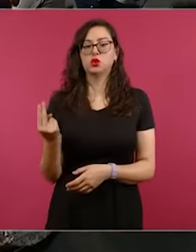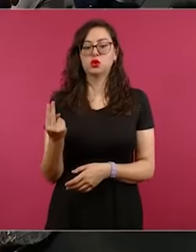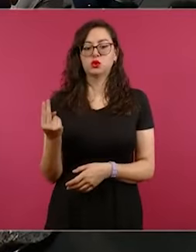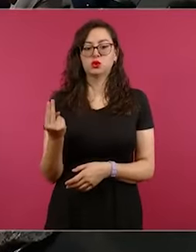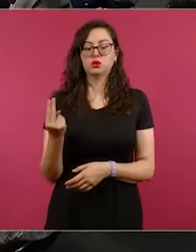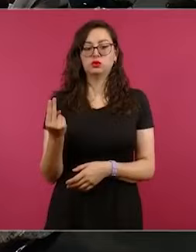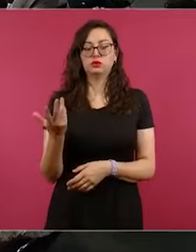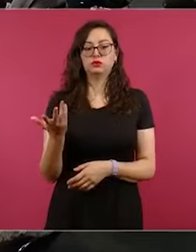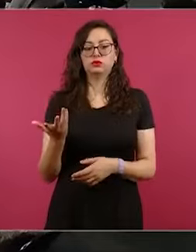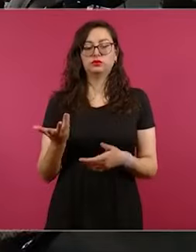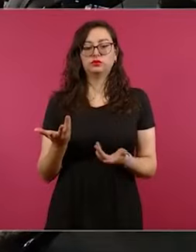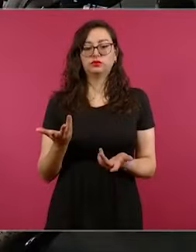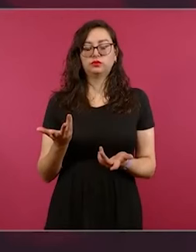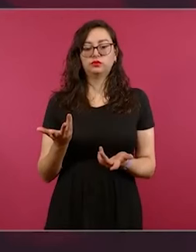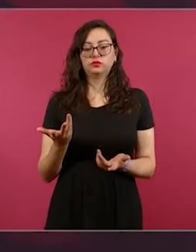de